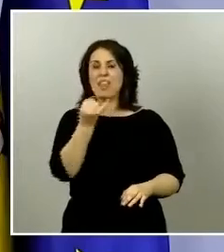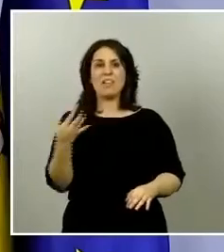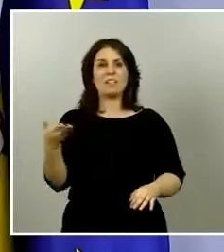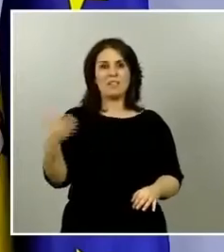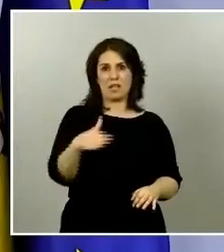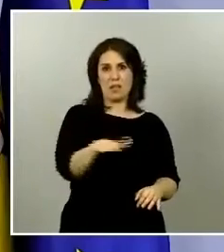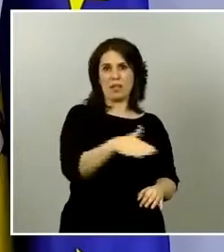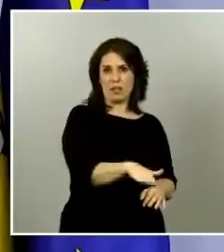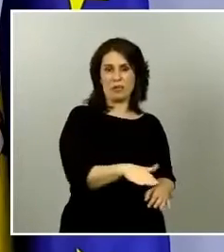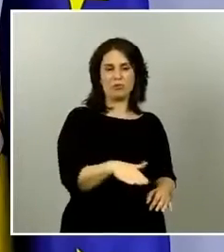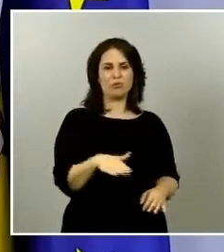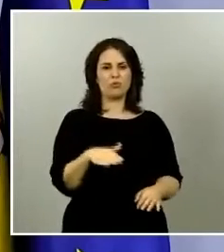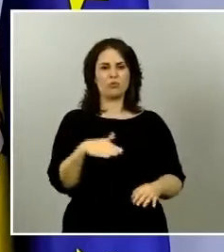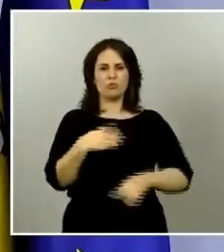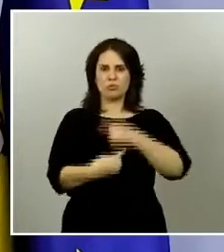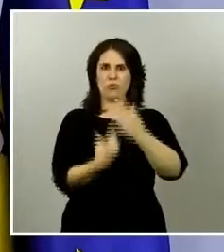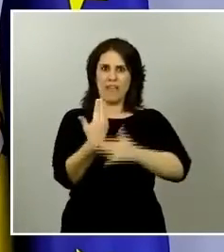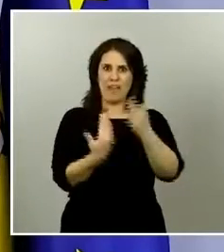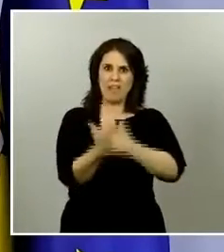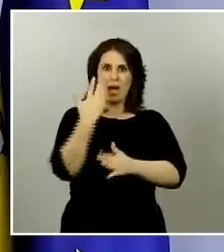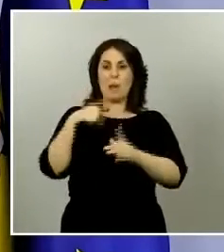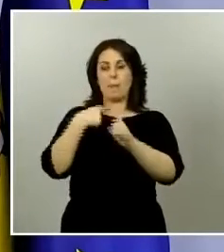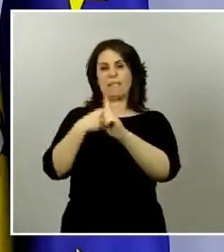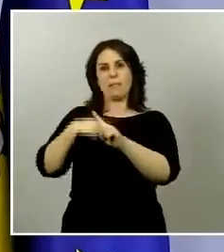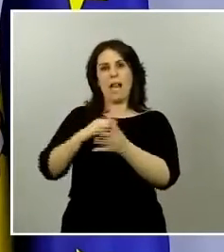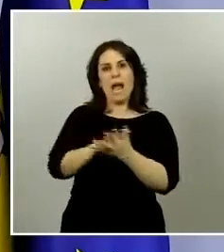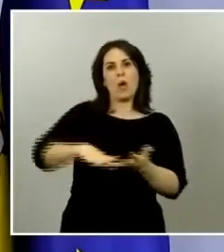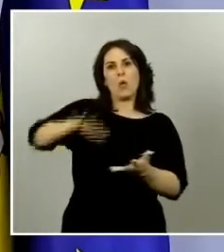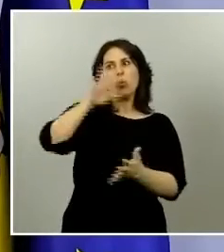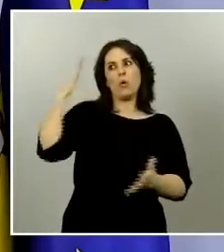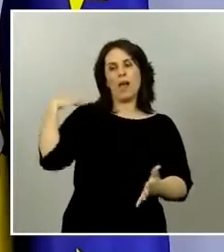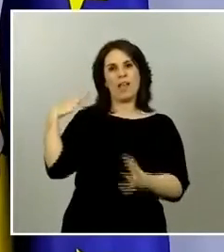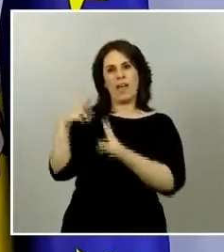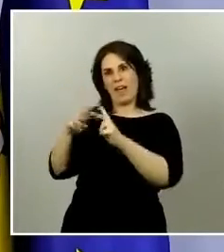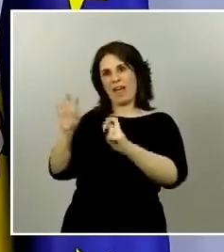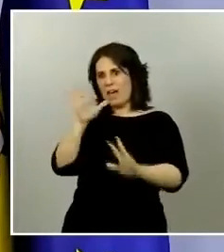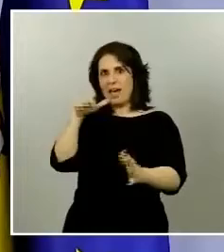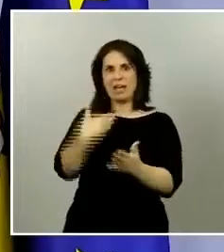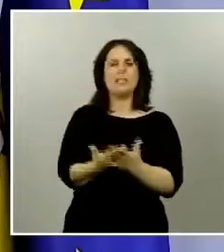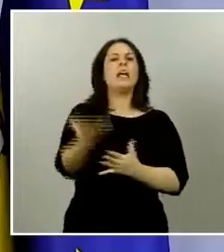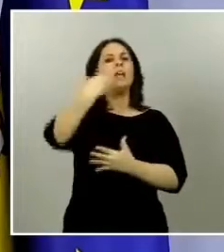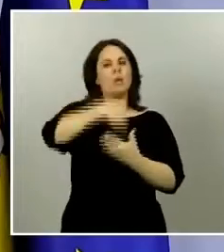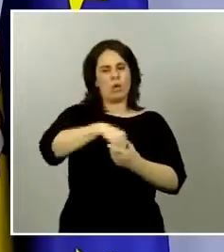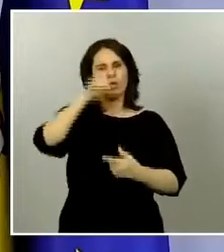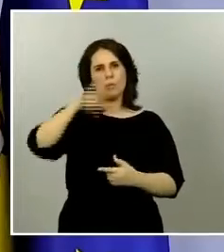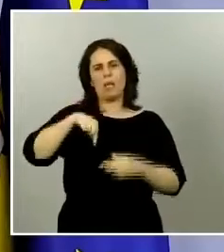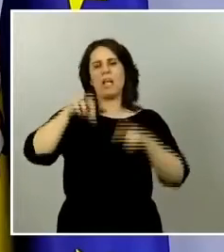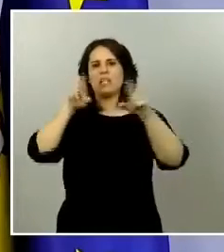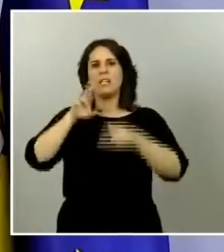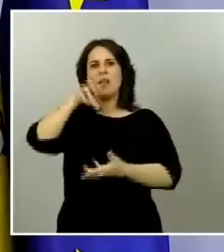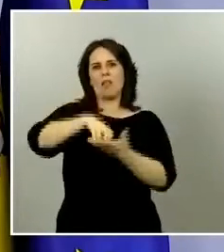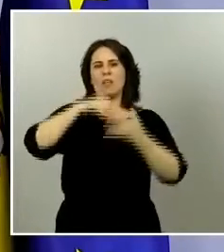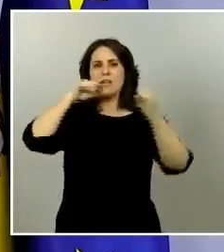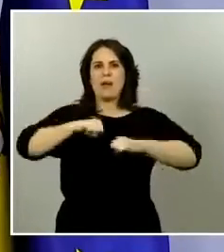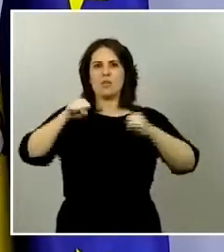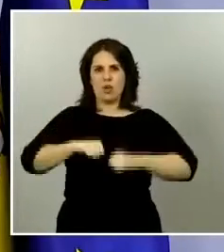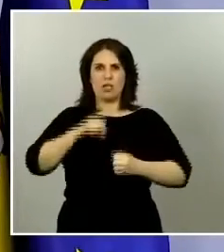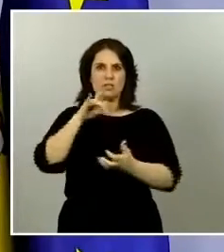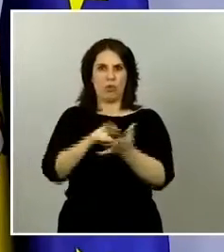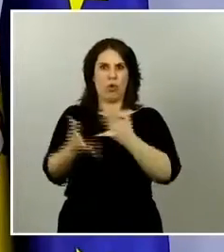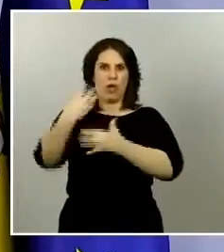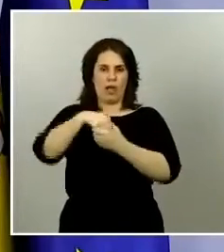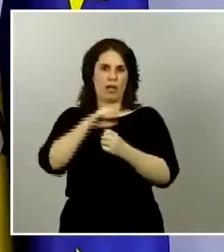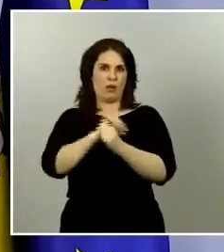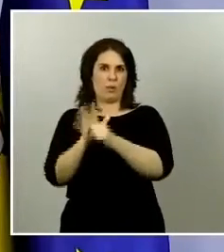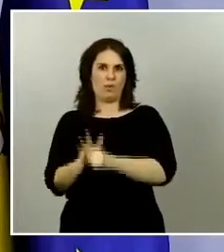de contagios, y respecto a las cifras que damos de fallecidos, las cifras que damos diariamente y las acumuladas incluyen aquellas personas, también las